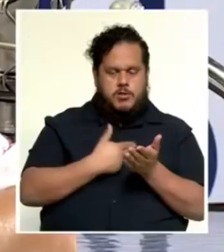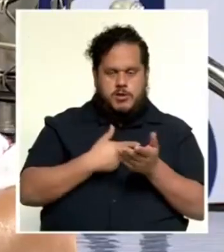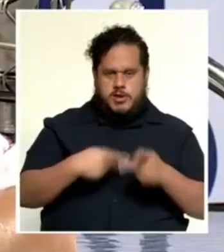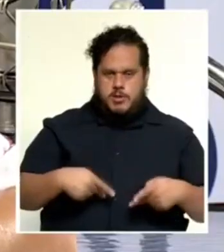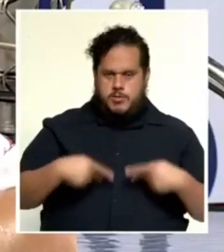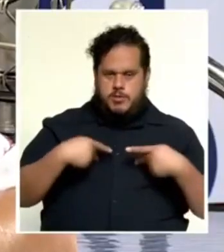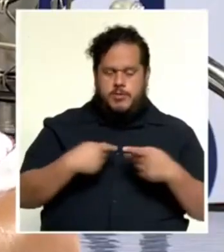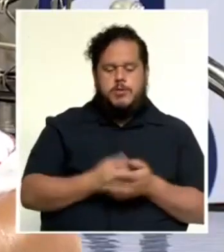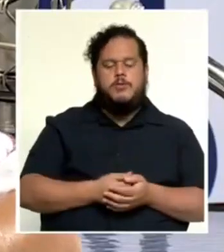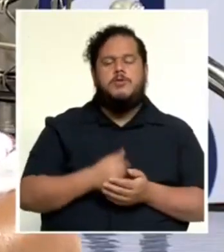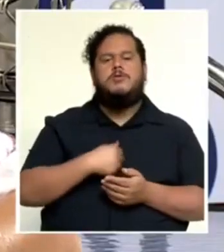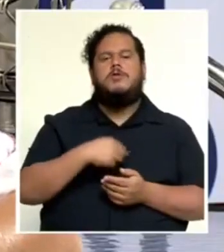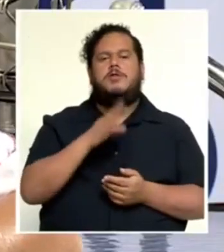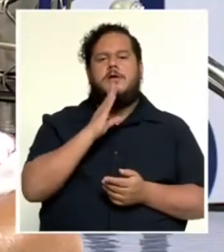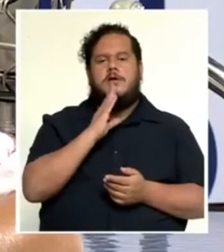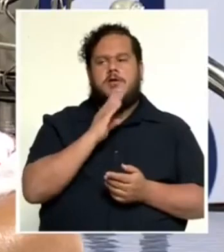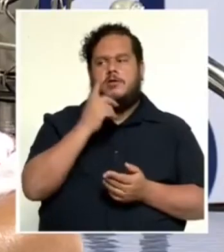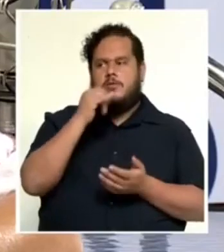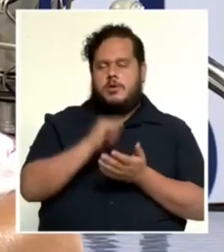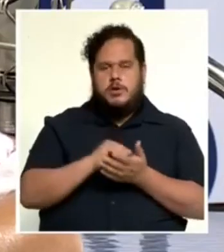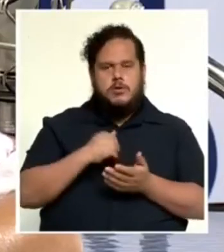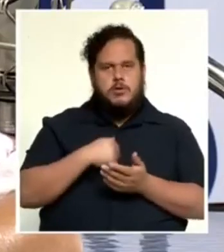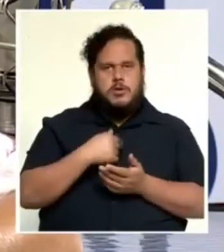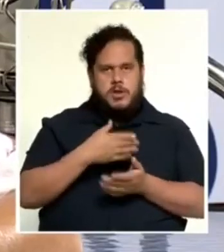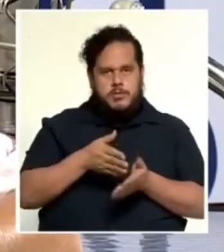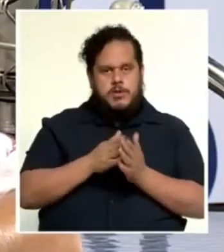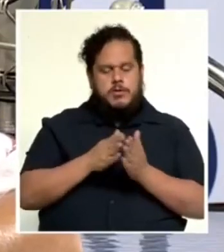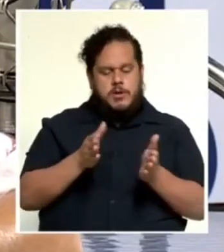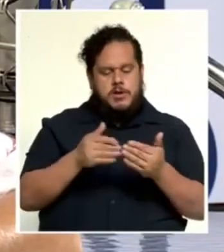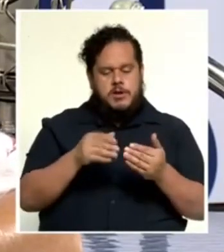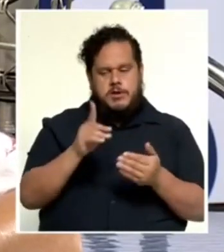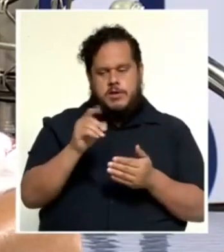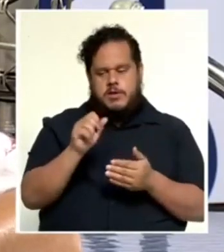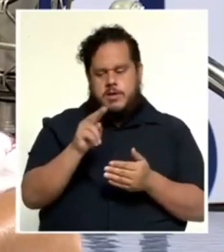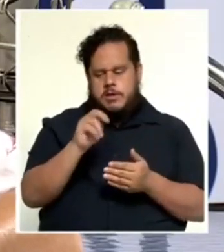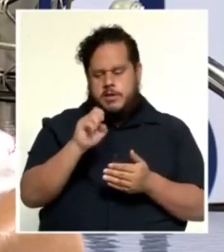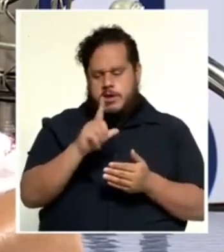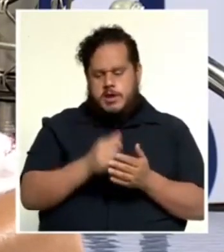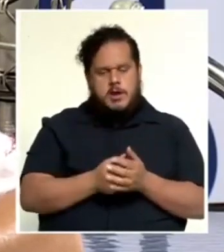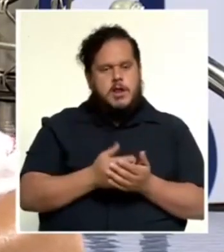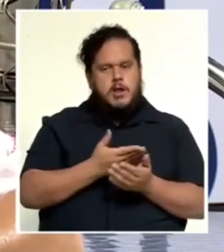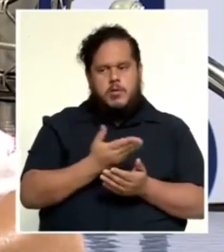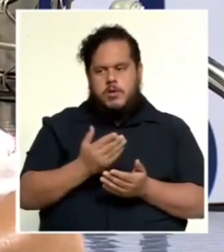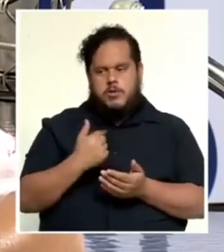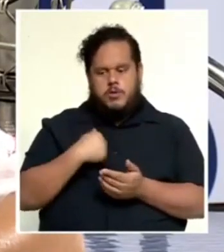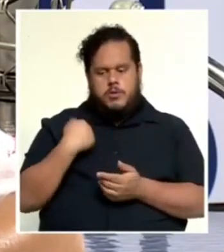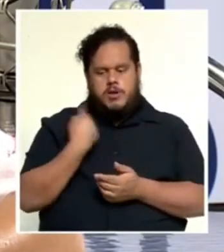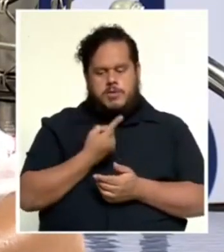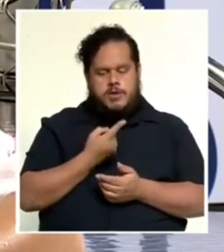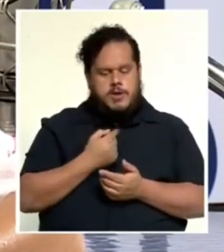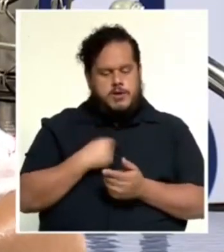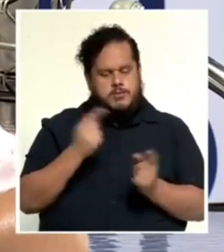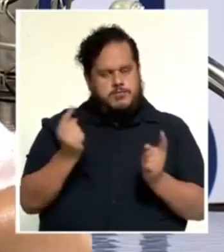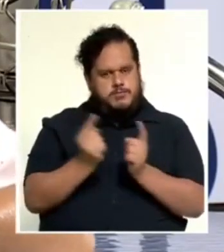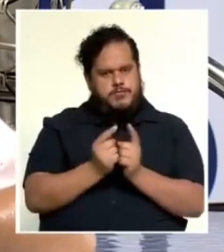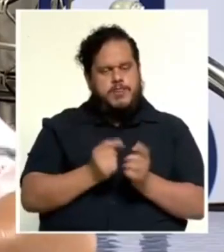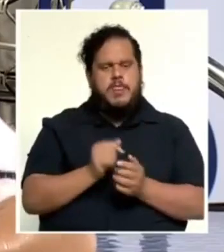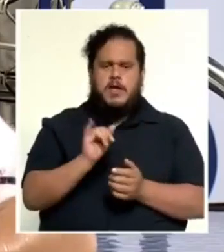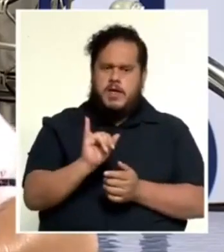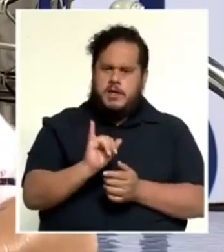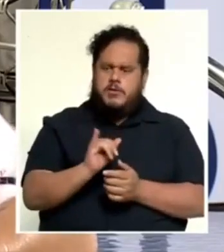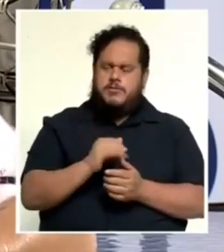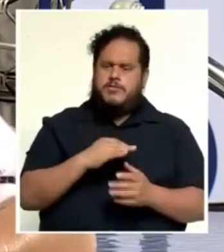conversando con eso te pido el cierre, Daniel, con un colega esta noche cuando venía para acá. Esto que nos